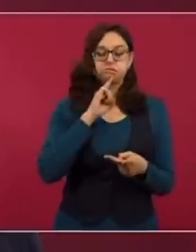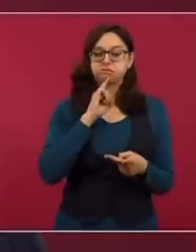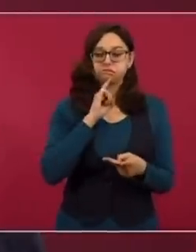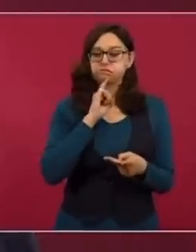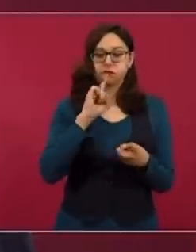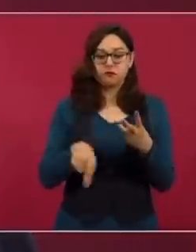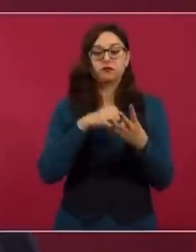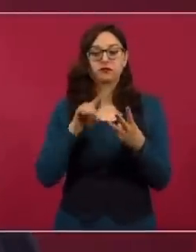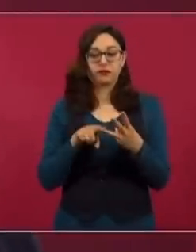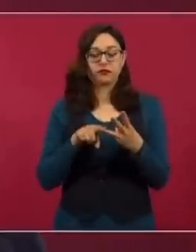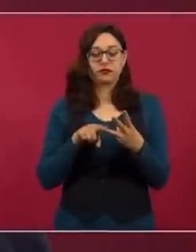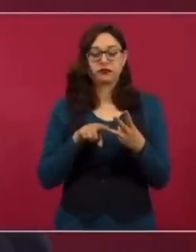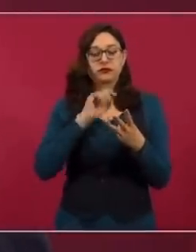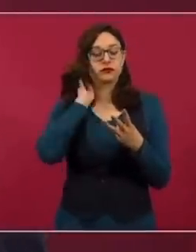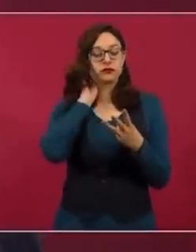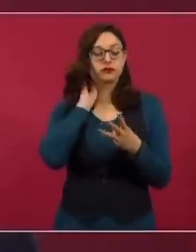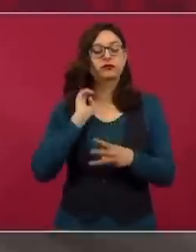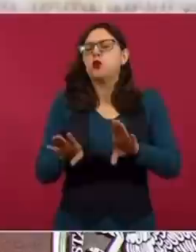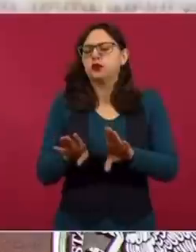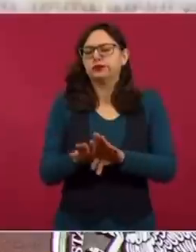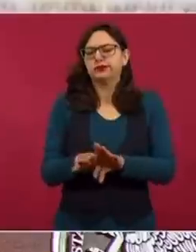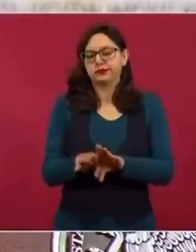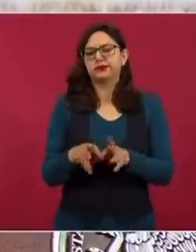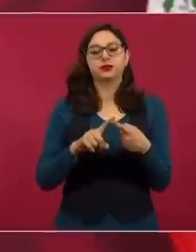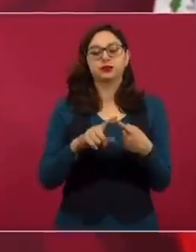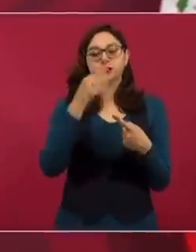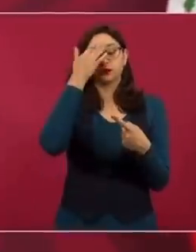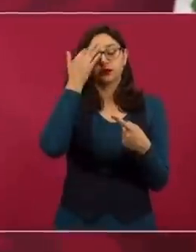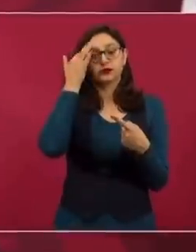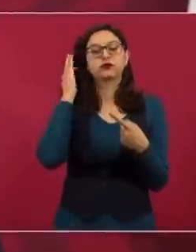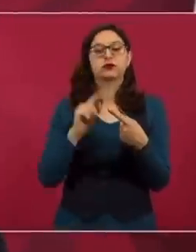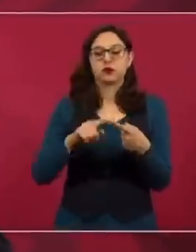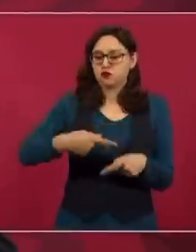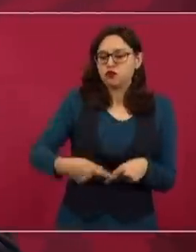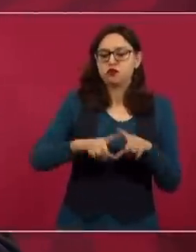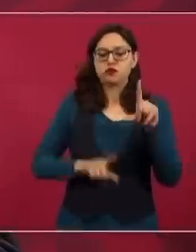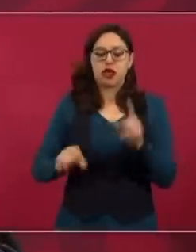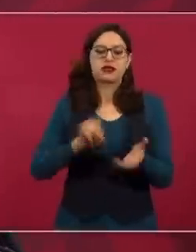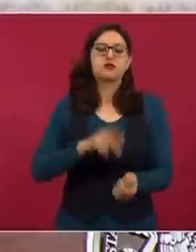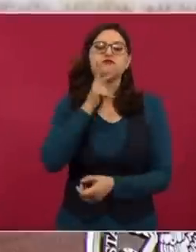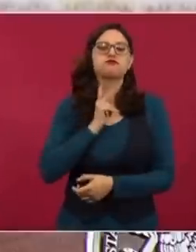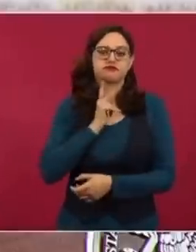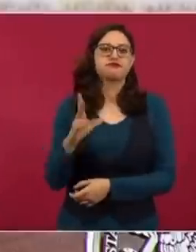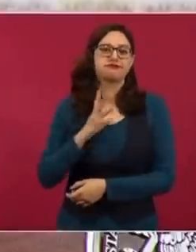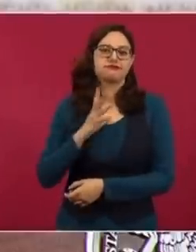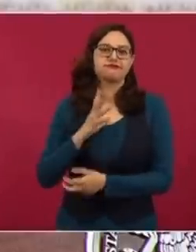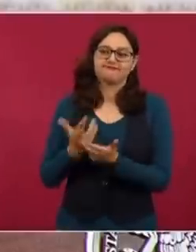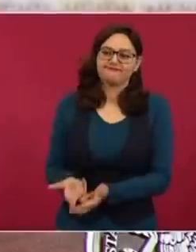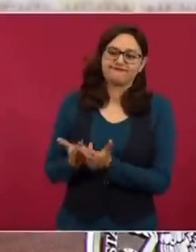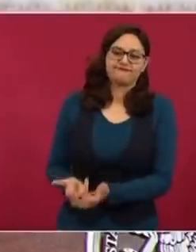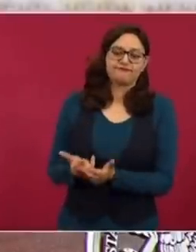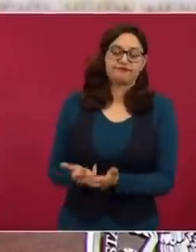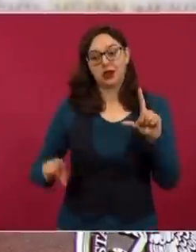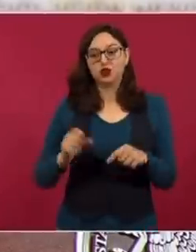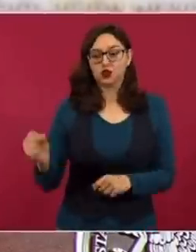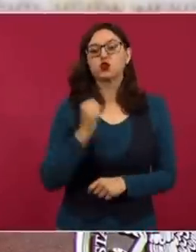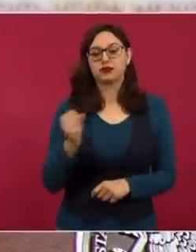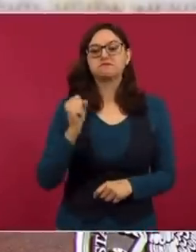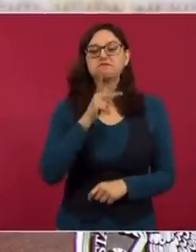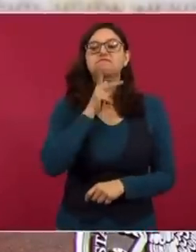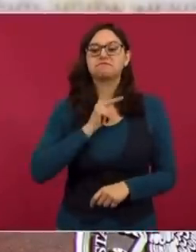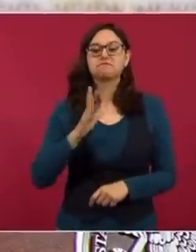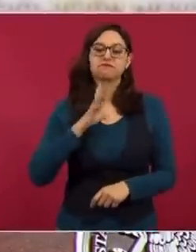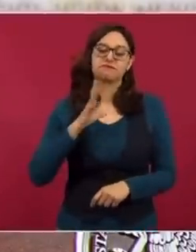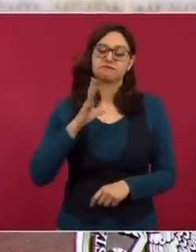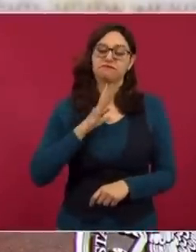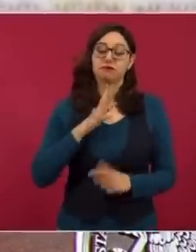mantener el mismo precio de la energía eléctrica. ¿Por qué? Producimos petróleo. No todos los países en el mundo producen petróleo. Y ahora